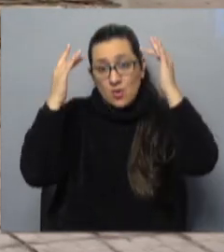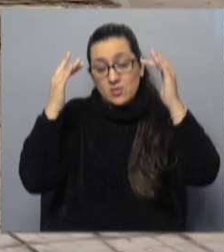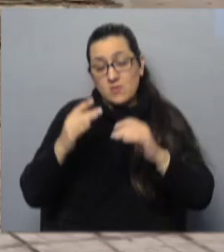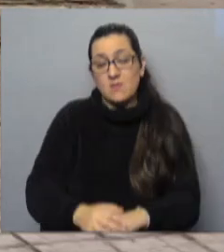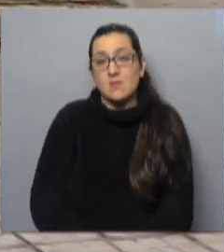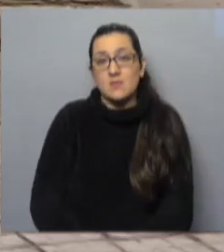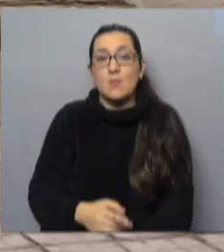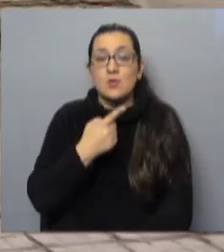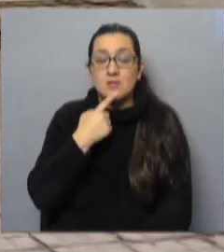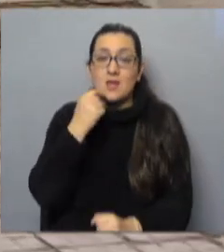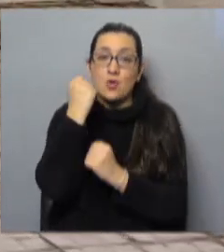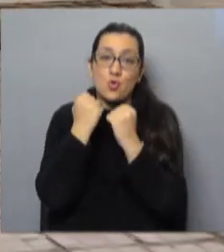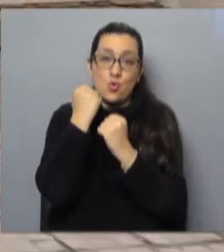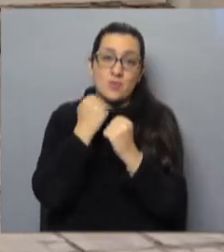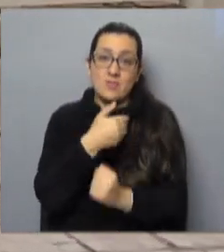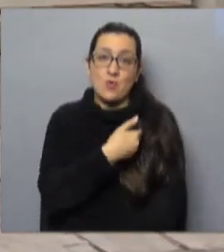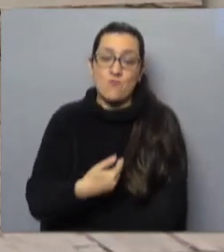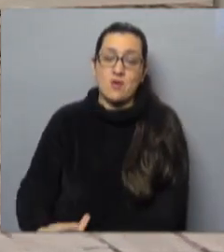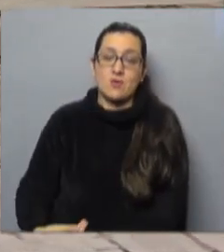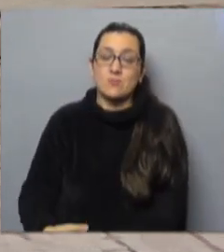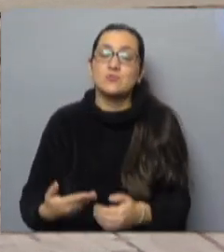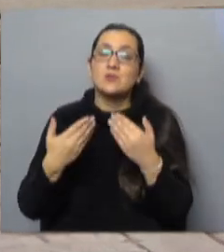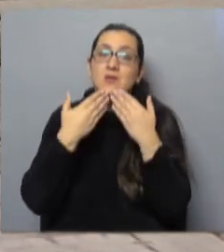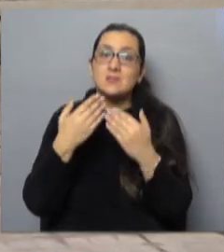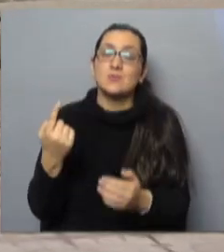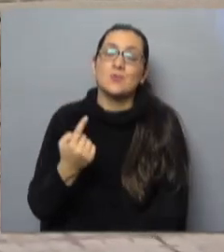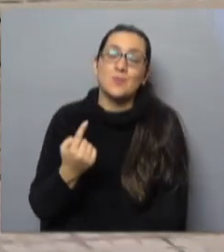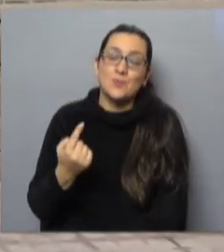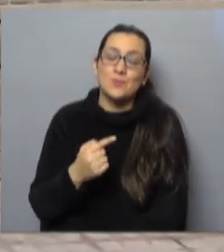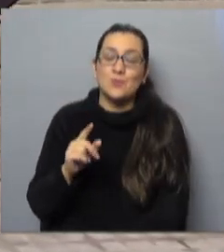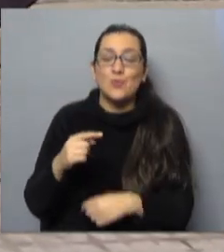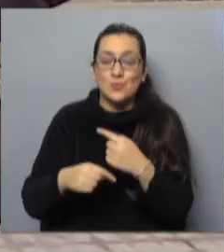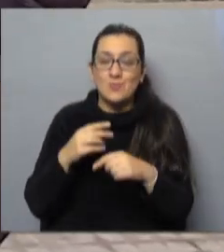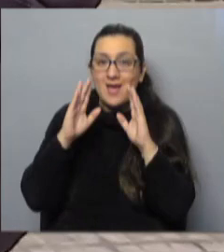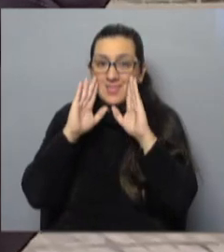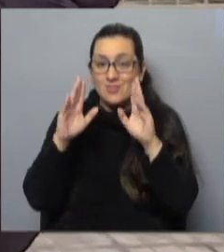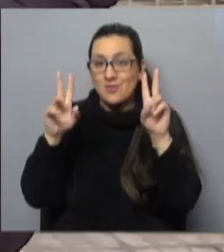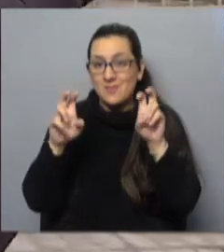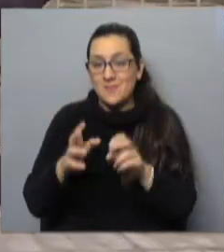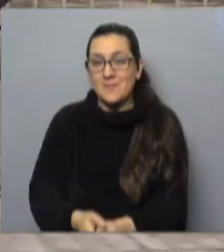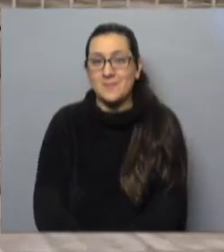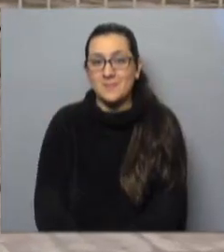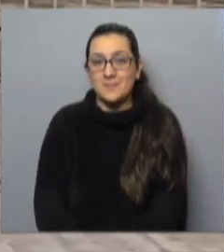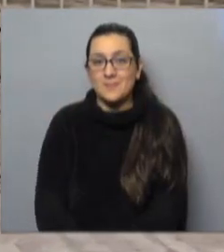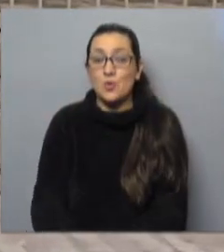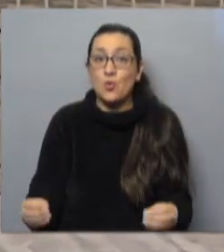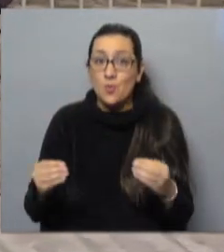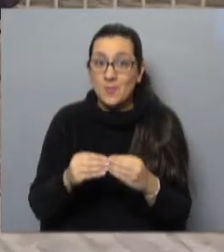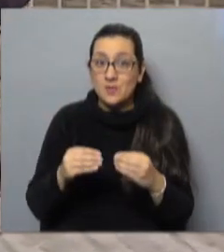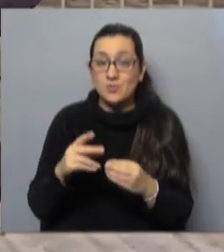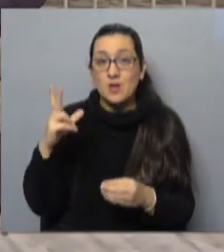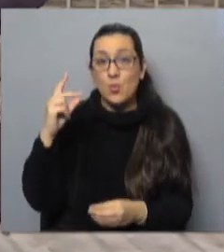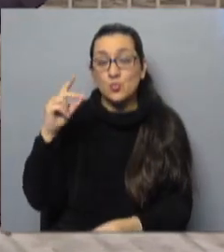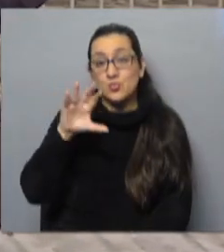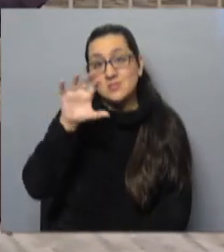adelante muchas gracias por estos minutos y bueno seguiremos atentos a esa temática gracias compañeros del auto de